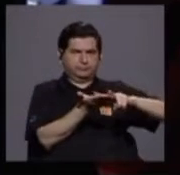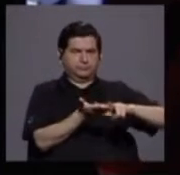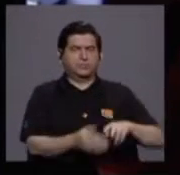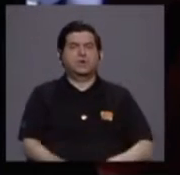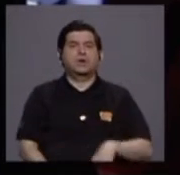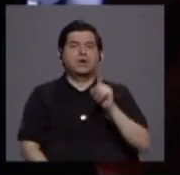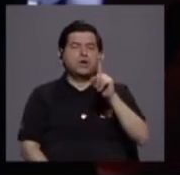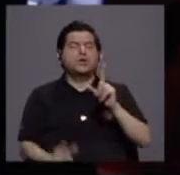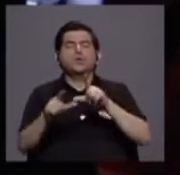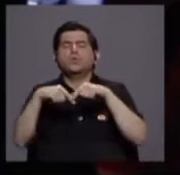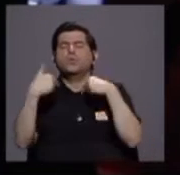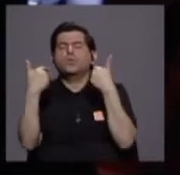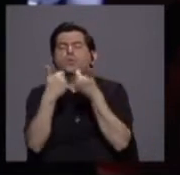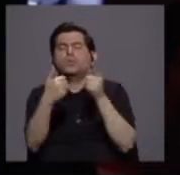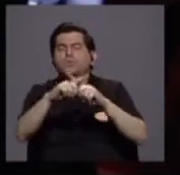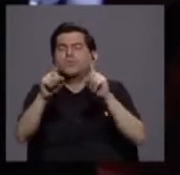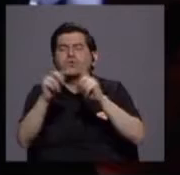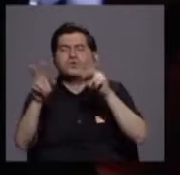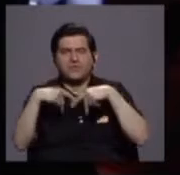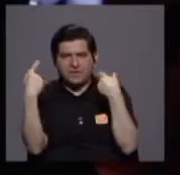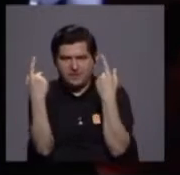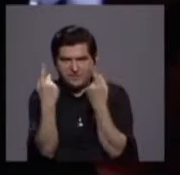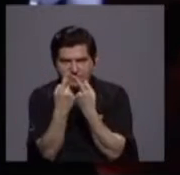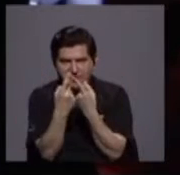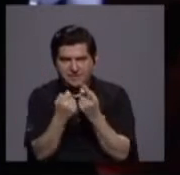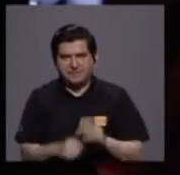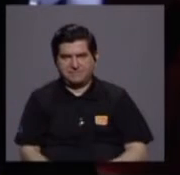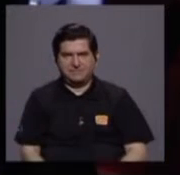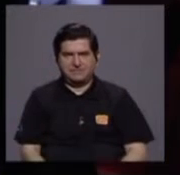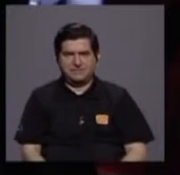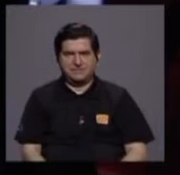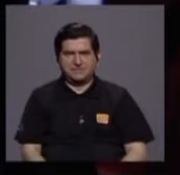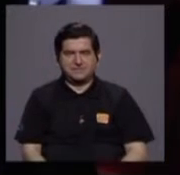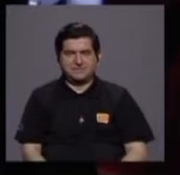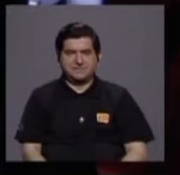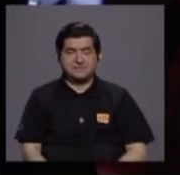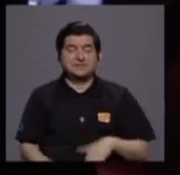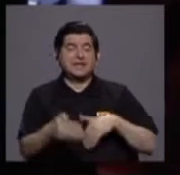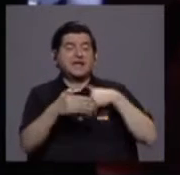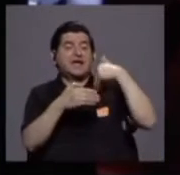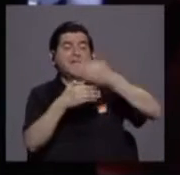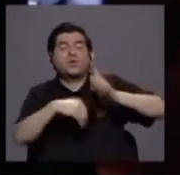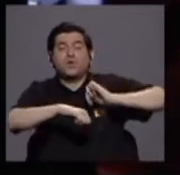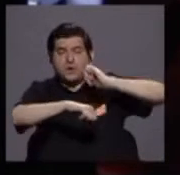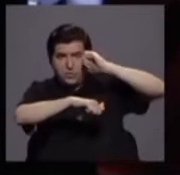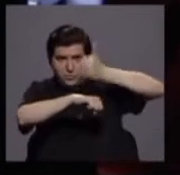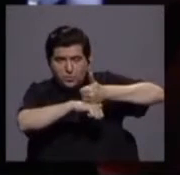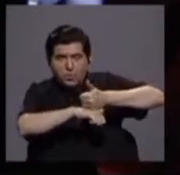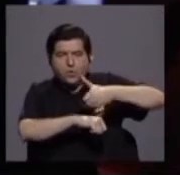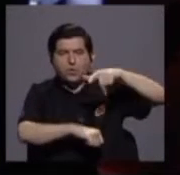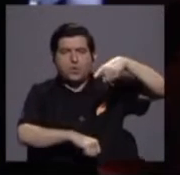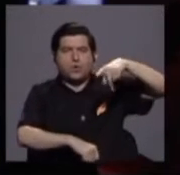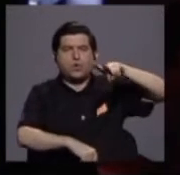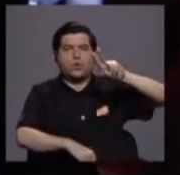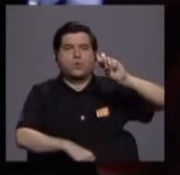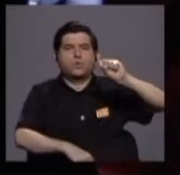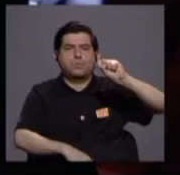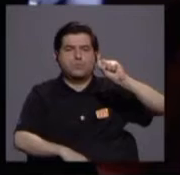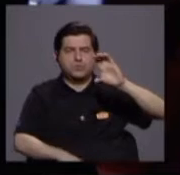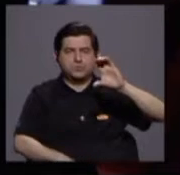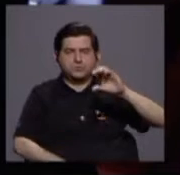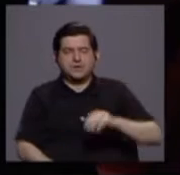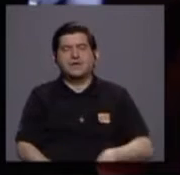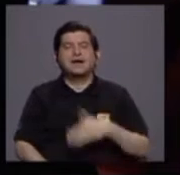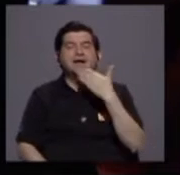había un conglomerado de partidos que llegó a conformarse en el PUSC, gracias